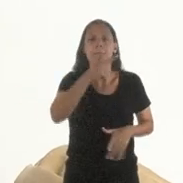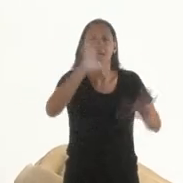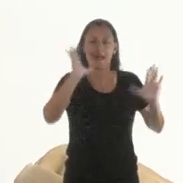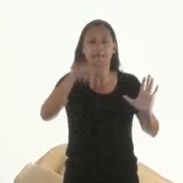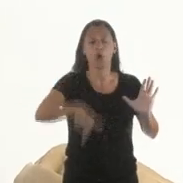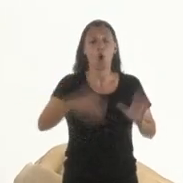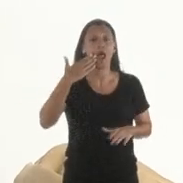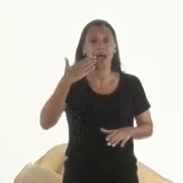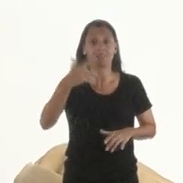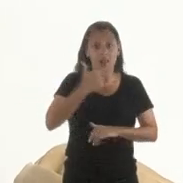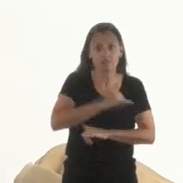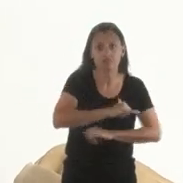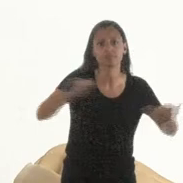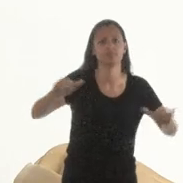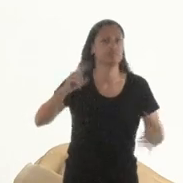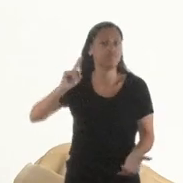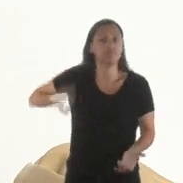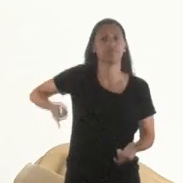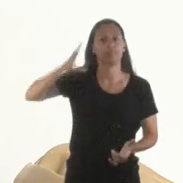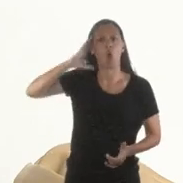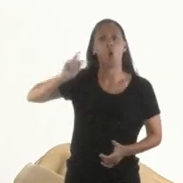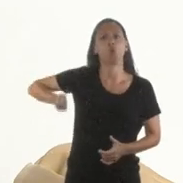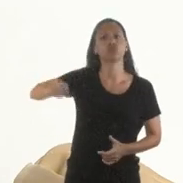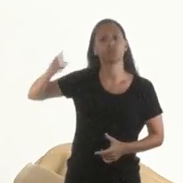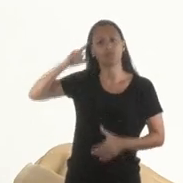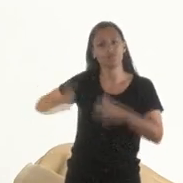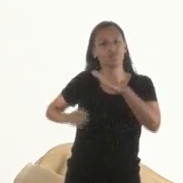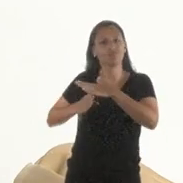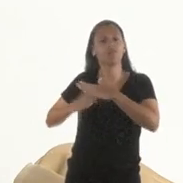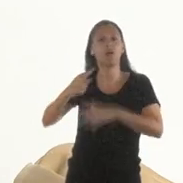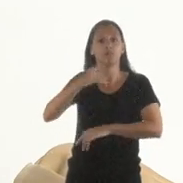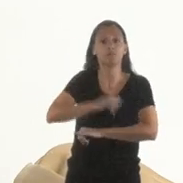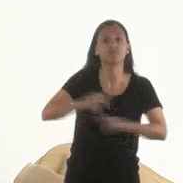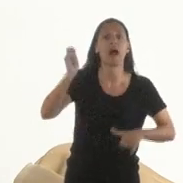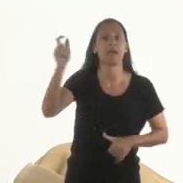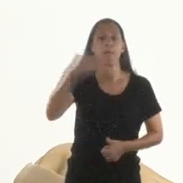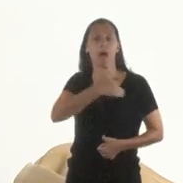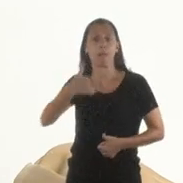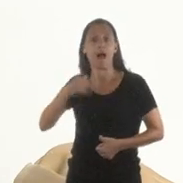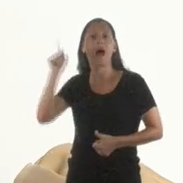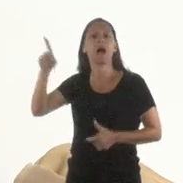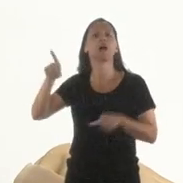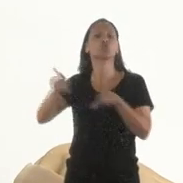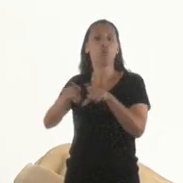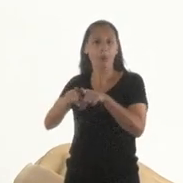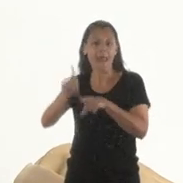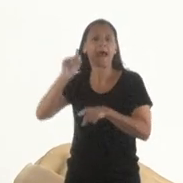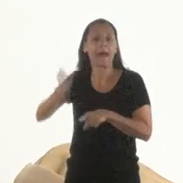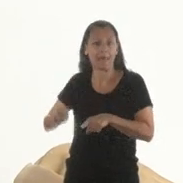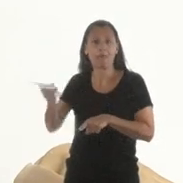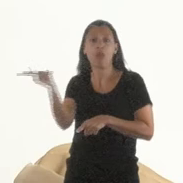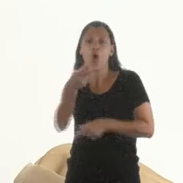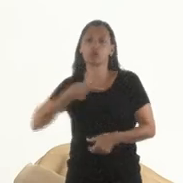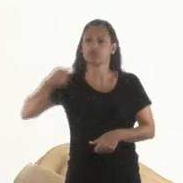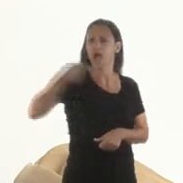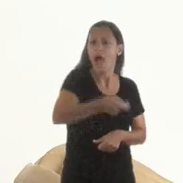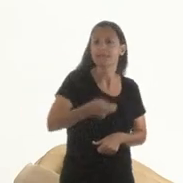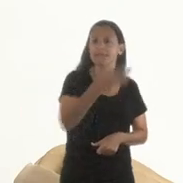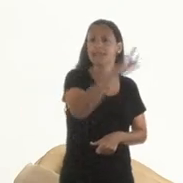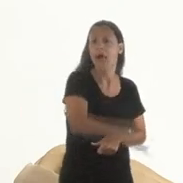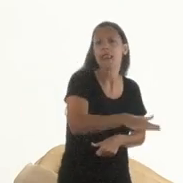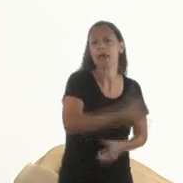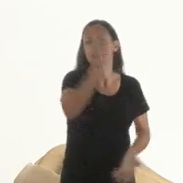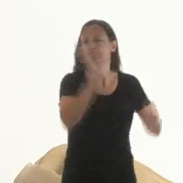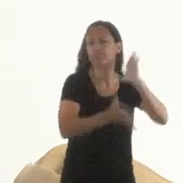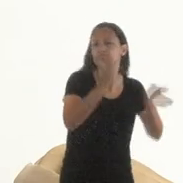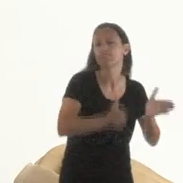veredicto que va a dar la justicia a la madre y a la pareja de la madre que asesinaron y ultrajaron tan